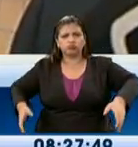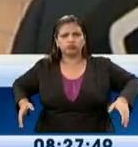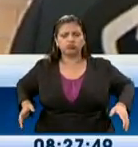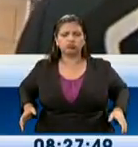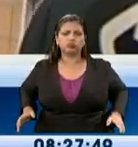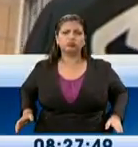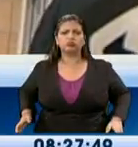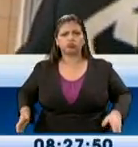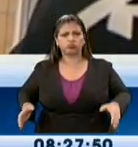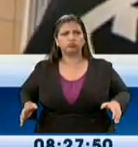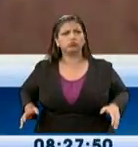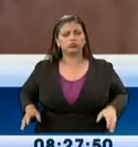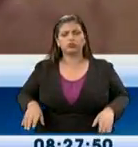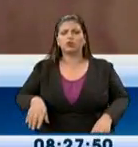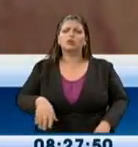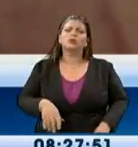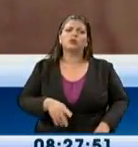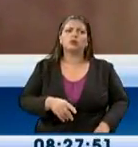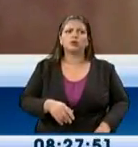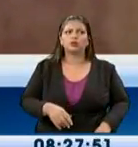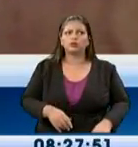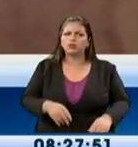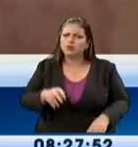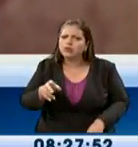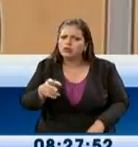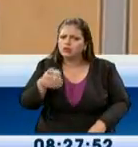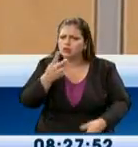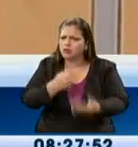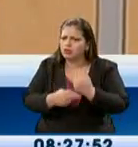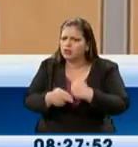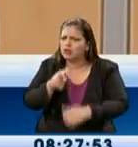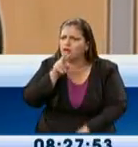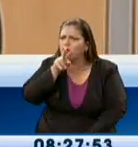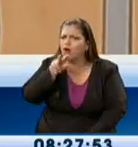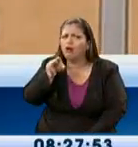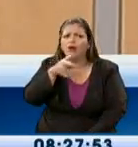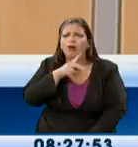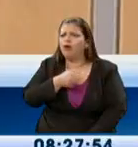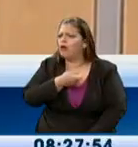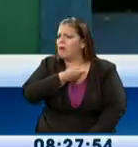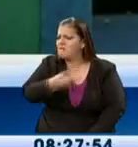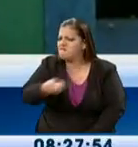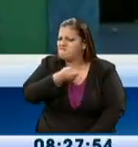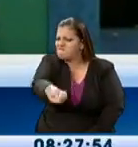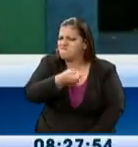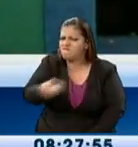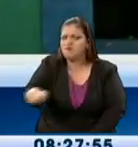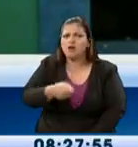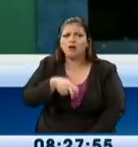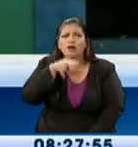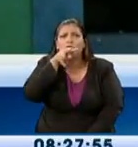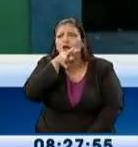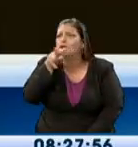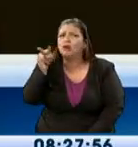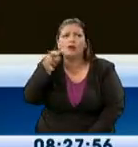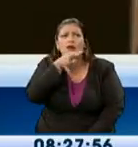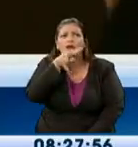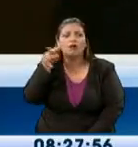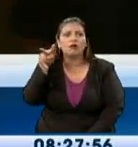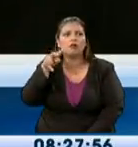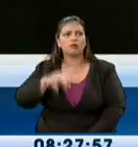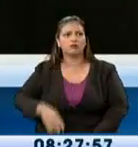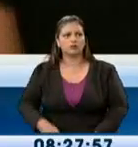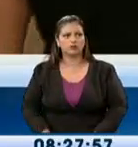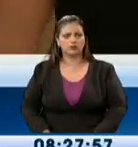más terrible, ¿no? La suegra del presunto agresor denunció el hecho en la fiscalía, mientras que la víctima permanece con